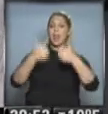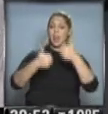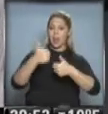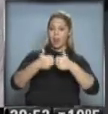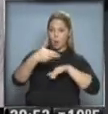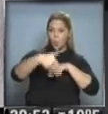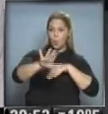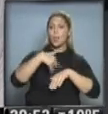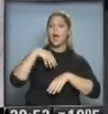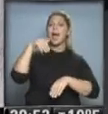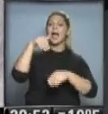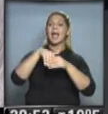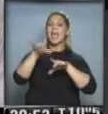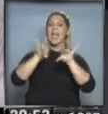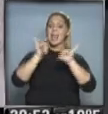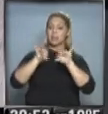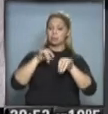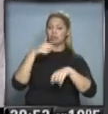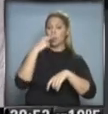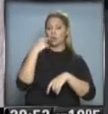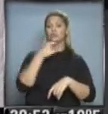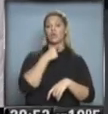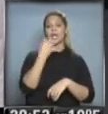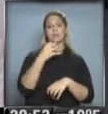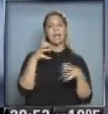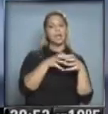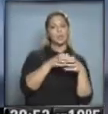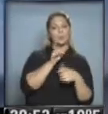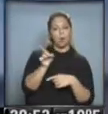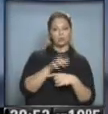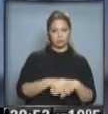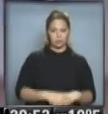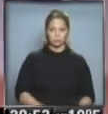vistas a las elecciones primarias del 11 de agosto especialmente las de la oposición